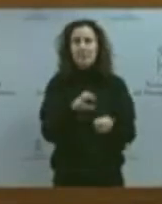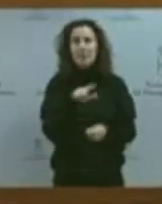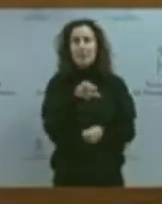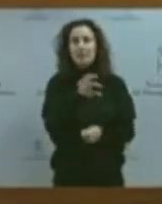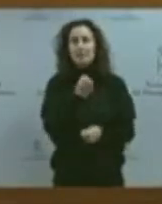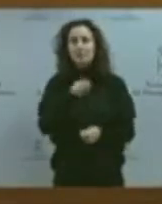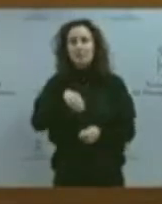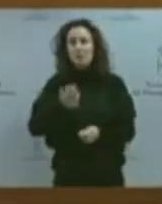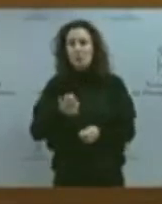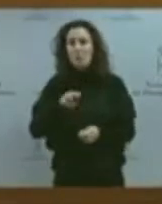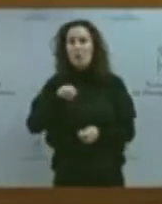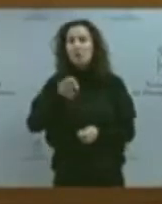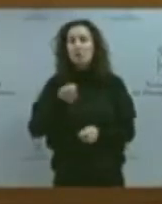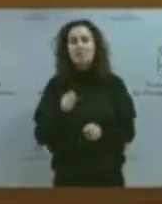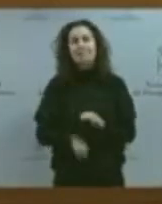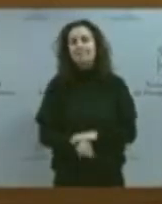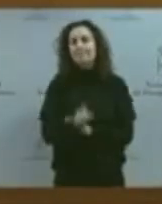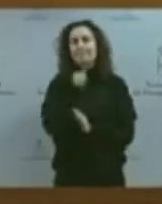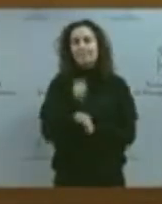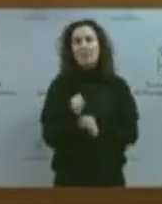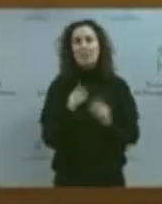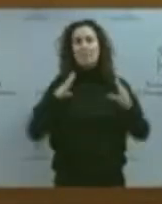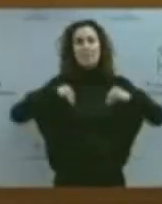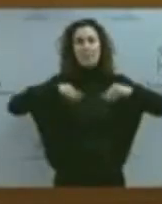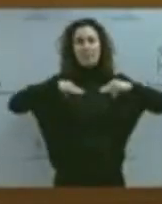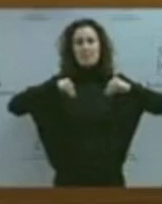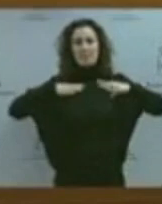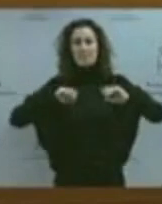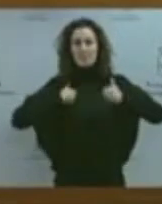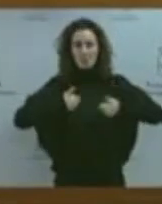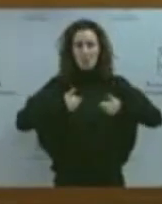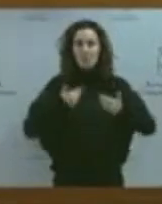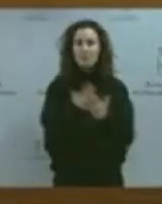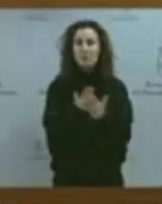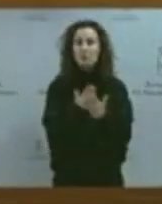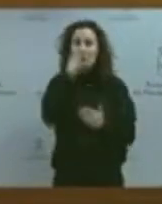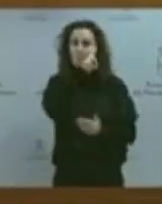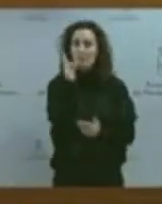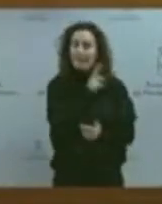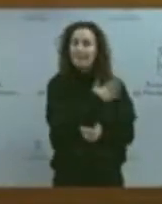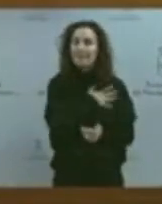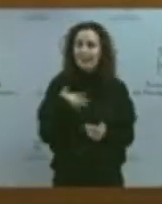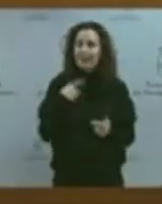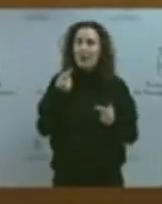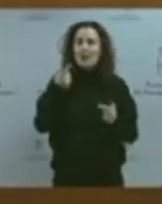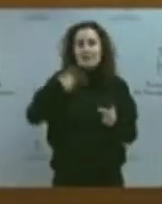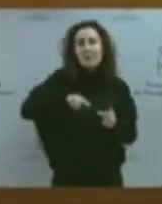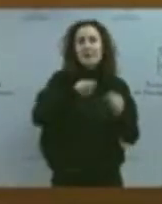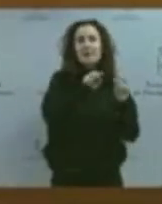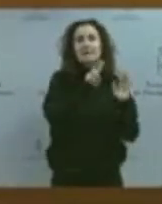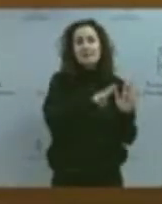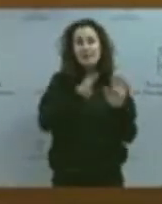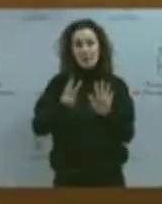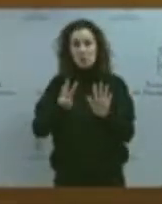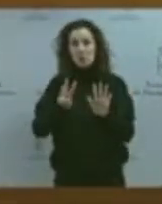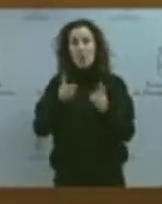semana del inicio de curso. Los padres esperan conocer hoy la ubicación de los 78 alumnos de 3 a 6 años matriculados en el centro escolar de